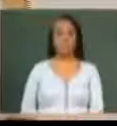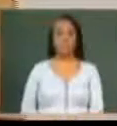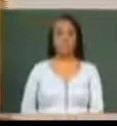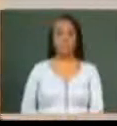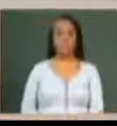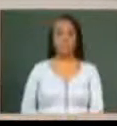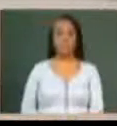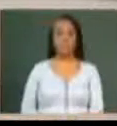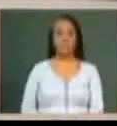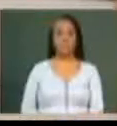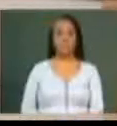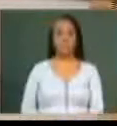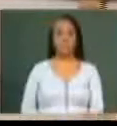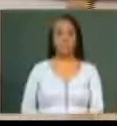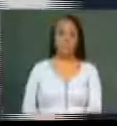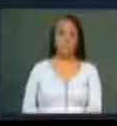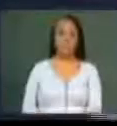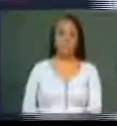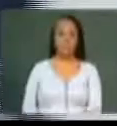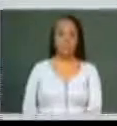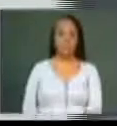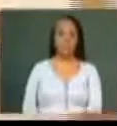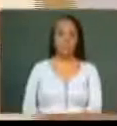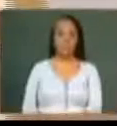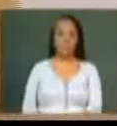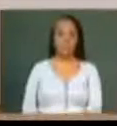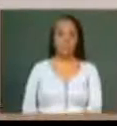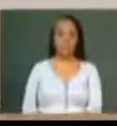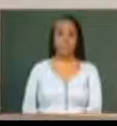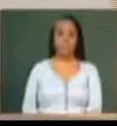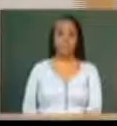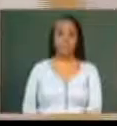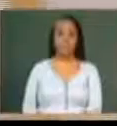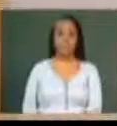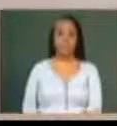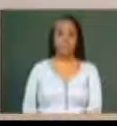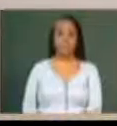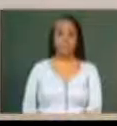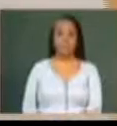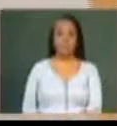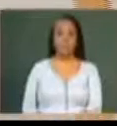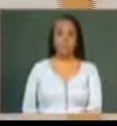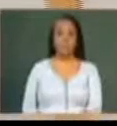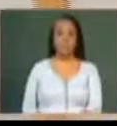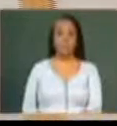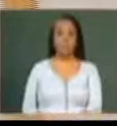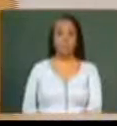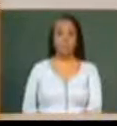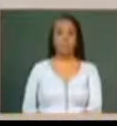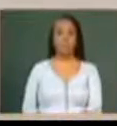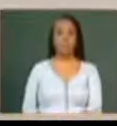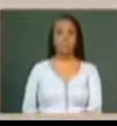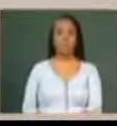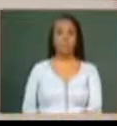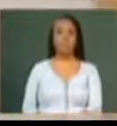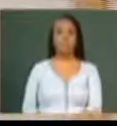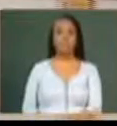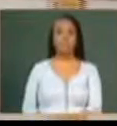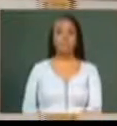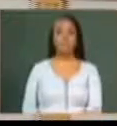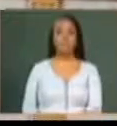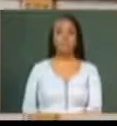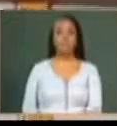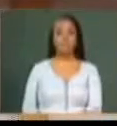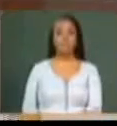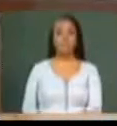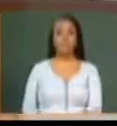para el periodo 2018-2022. En el acto que se realizó en el Tribunal Supremo de Elecciones, el presidente de este órgano, Luis Antonio Sobrado,